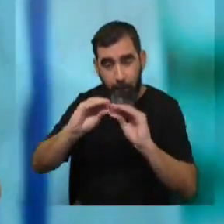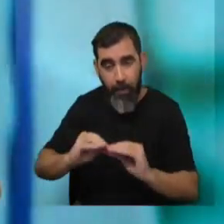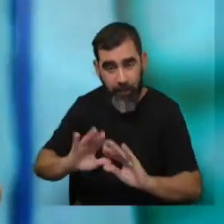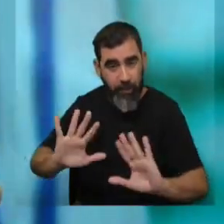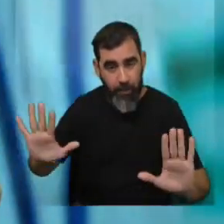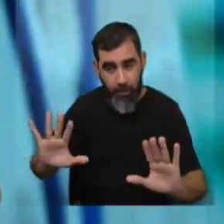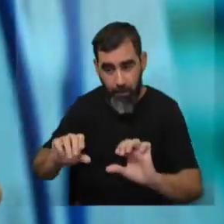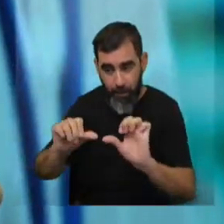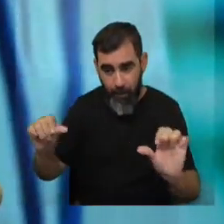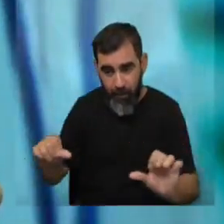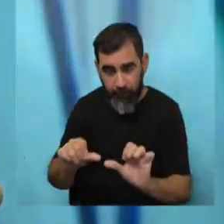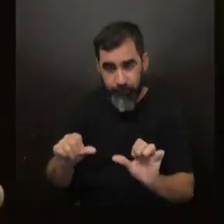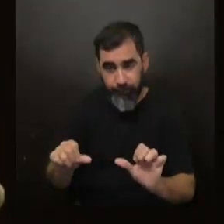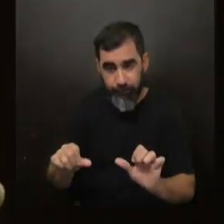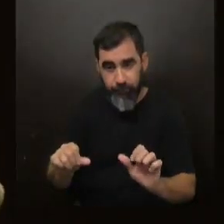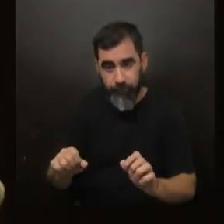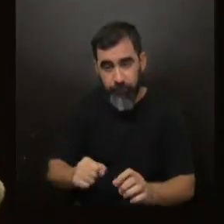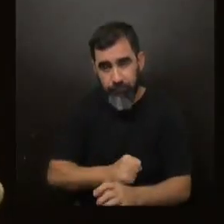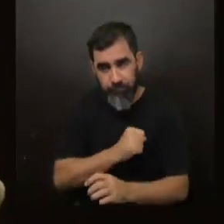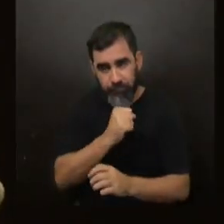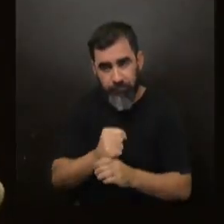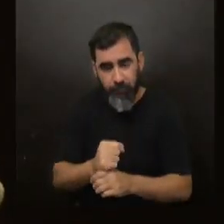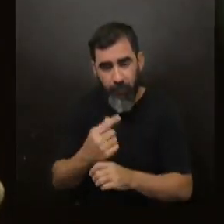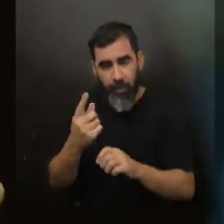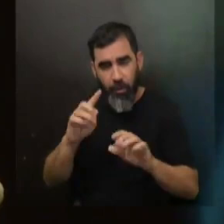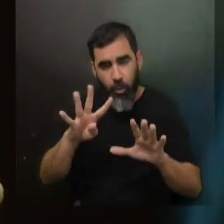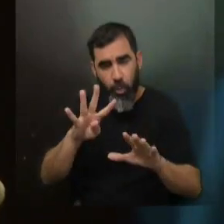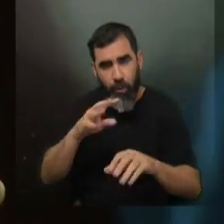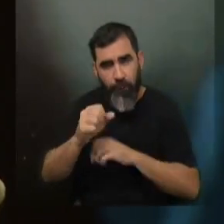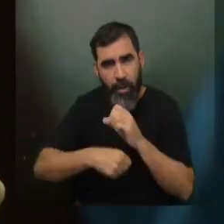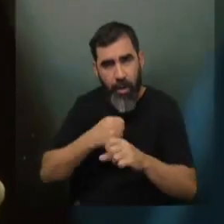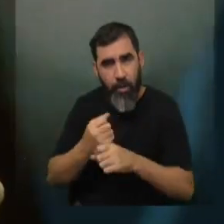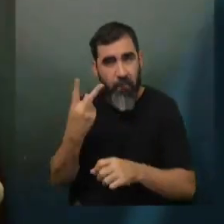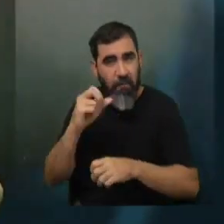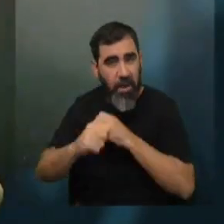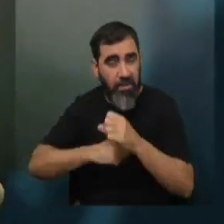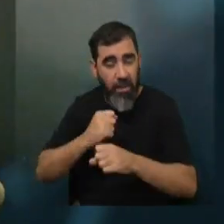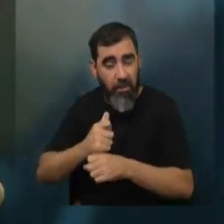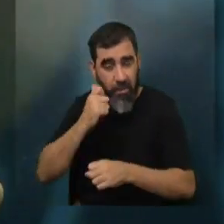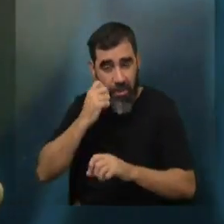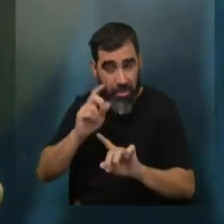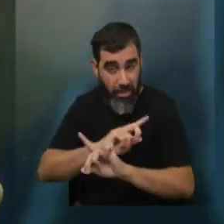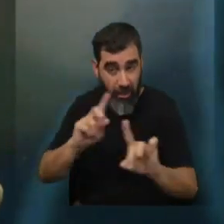jamás. Incluso hasta los 19, 20 años tampoco, ¿no?